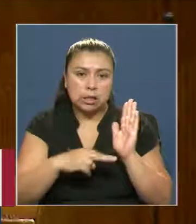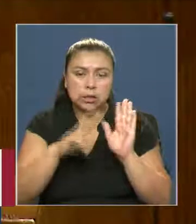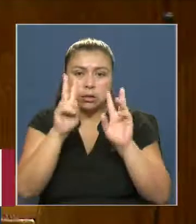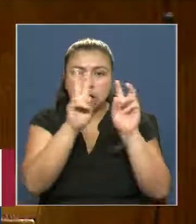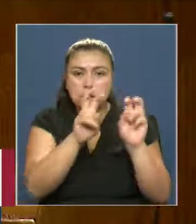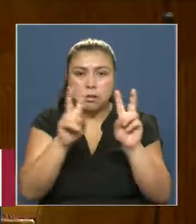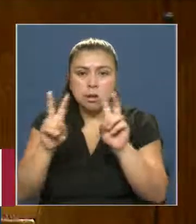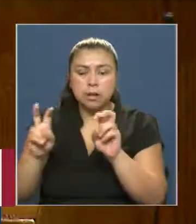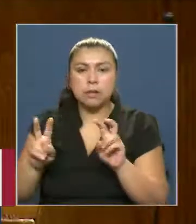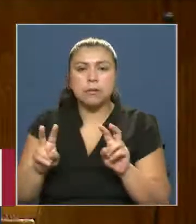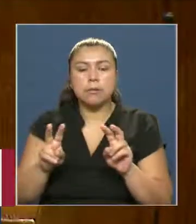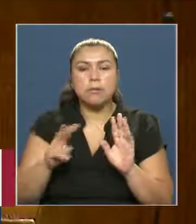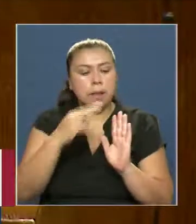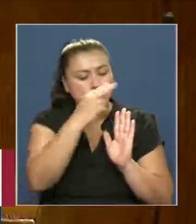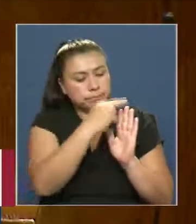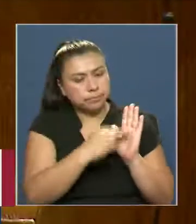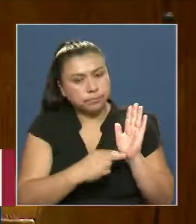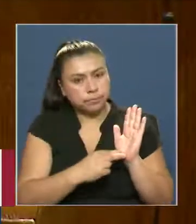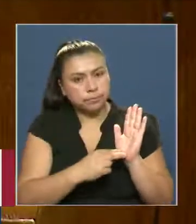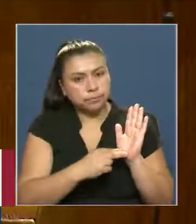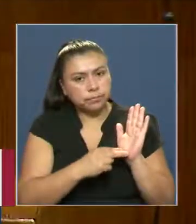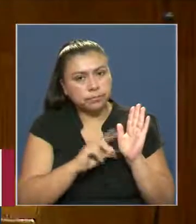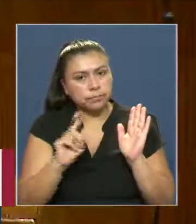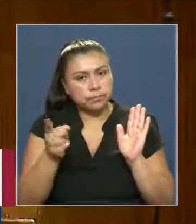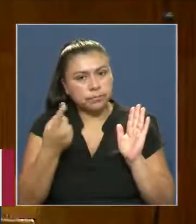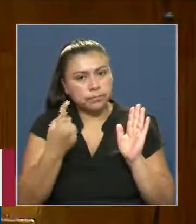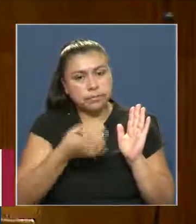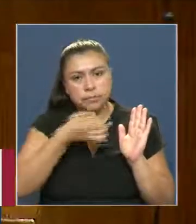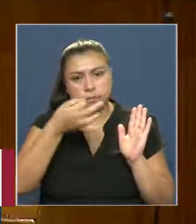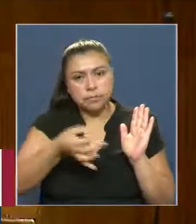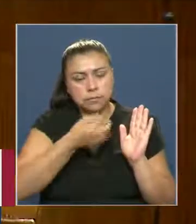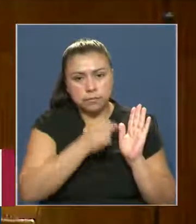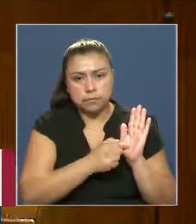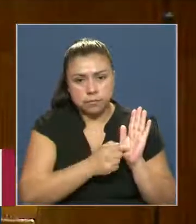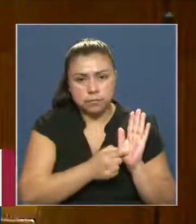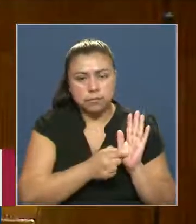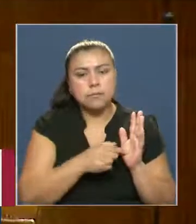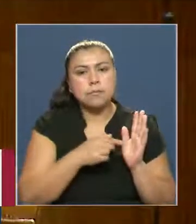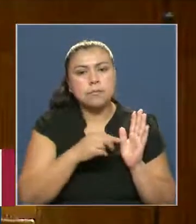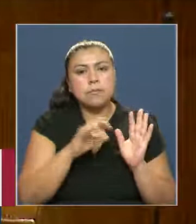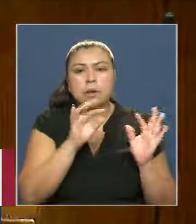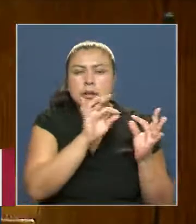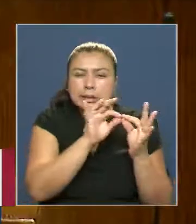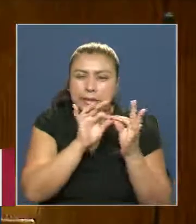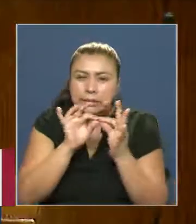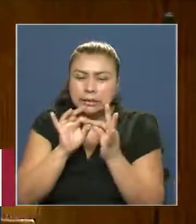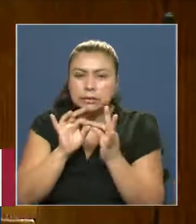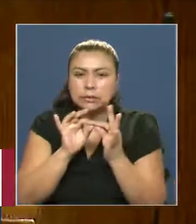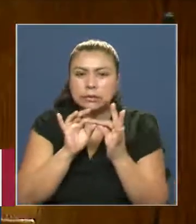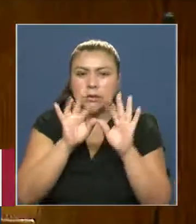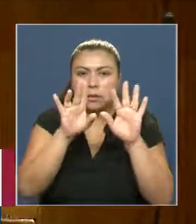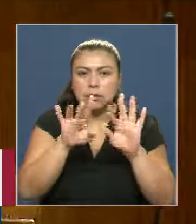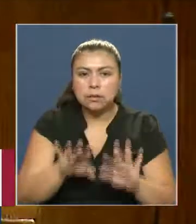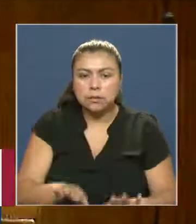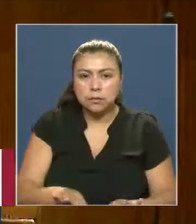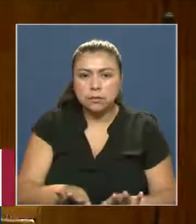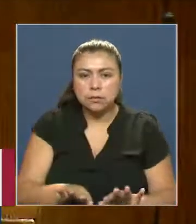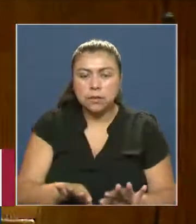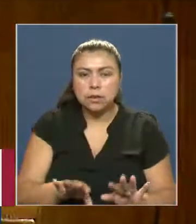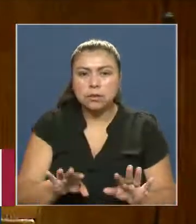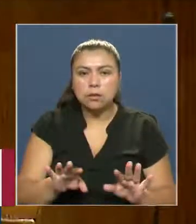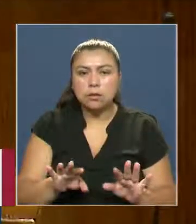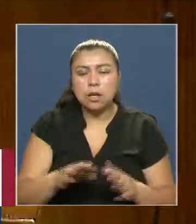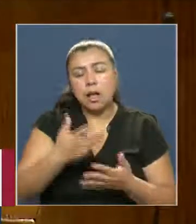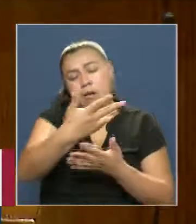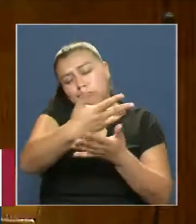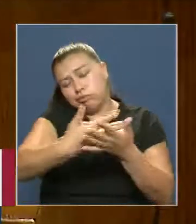materias, incorporando las modificaciones que en general paso a mencionar, pues el detalle está contenido en el informe pertinente y es